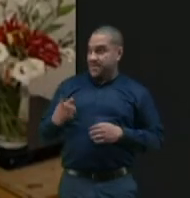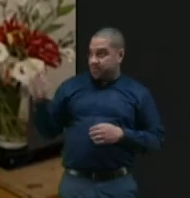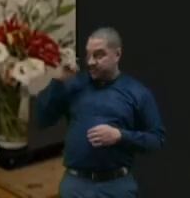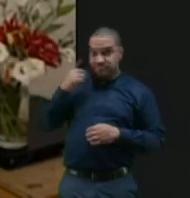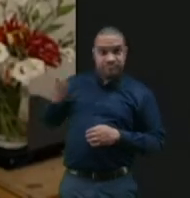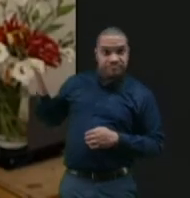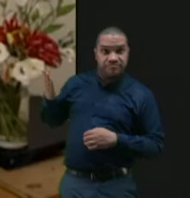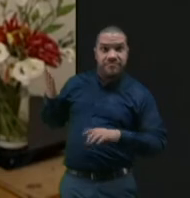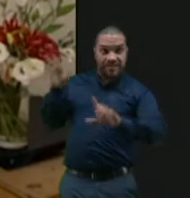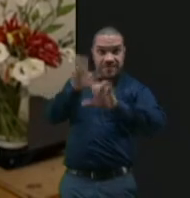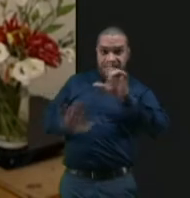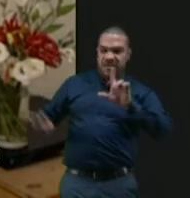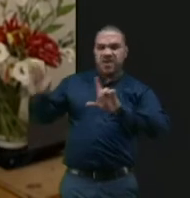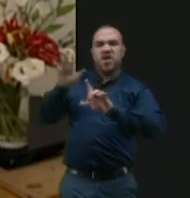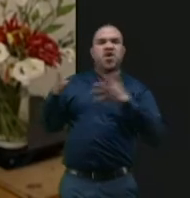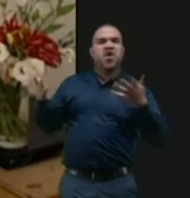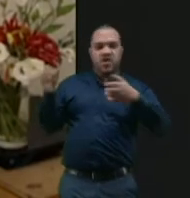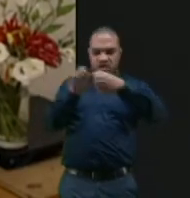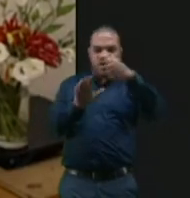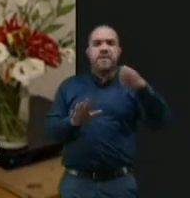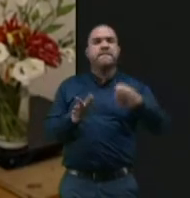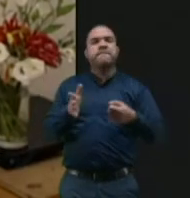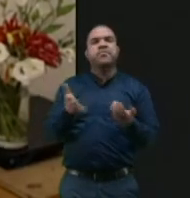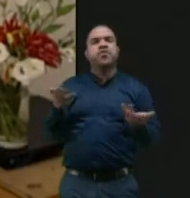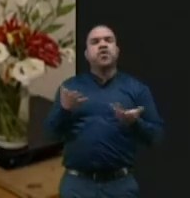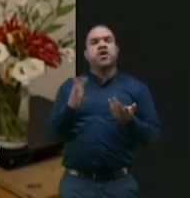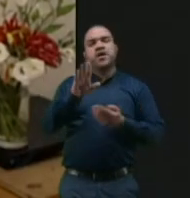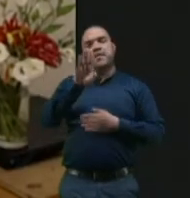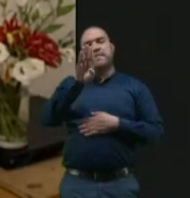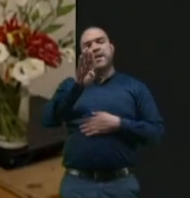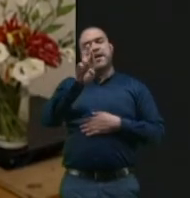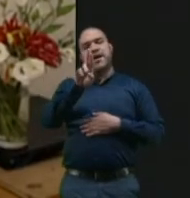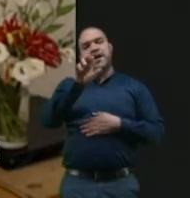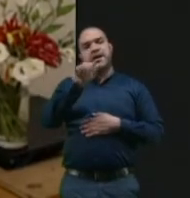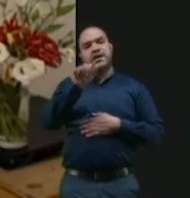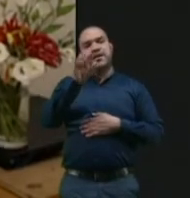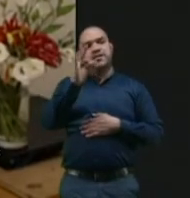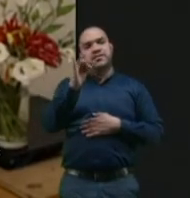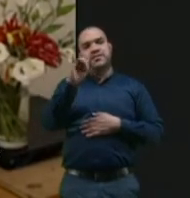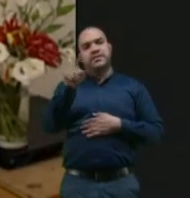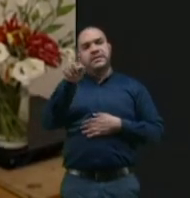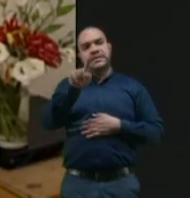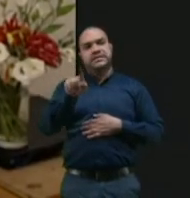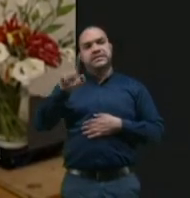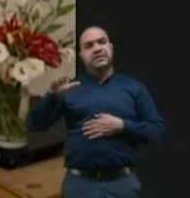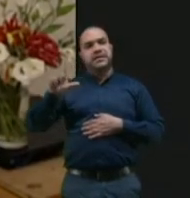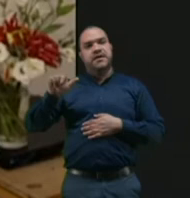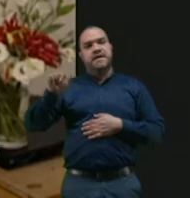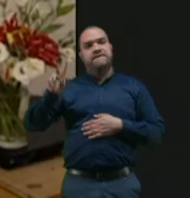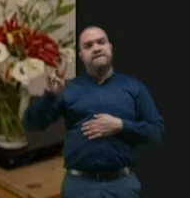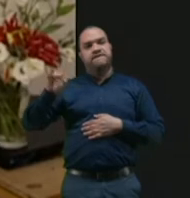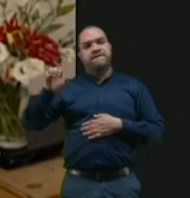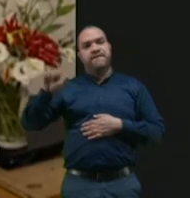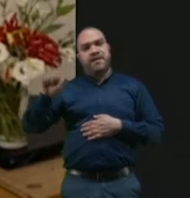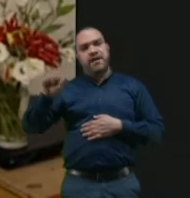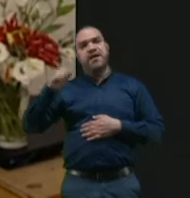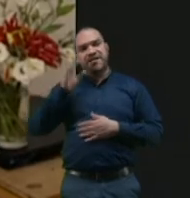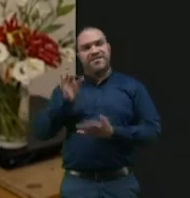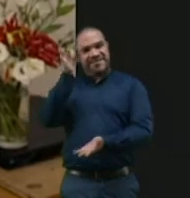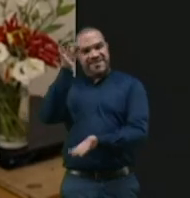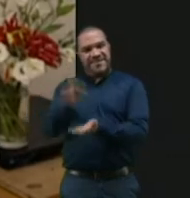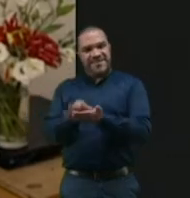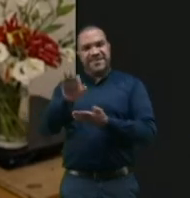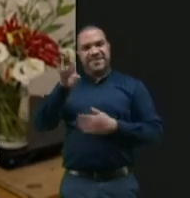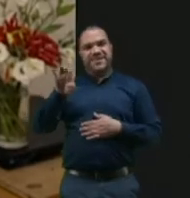creó en algunas partes, por ejemplo, en Bratislava, en Eslovaquia. Y eso es algo mágico. Tenemos datos que se tomaron y que crearon de la